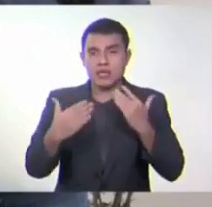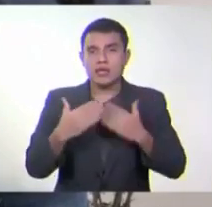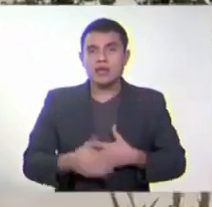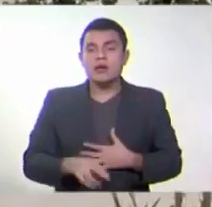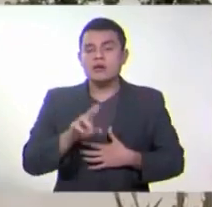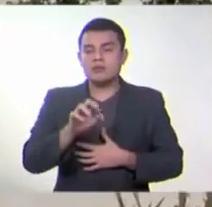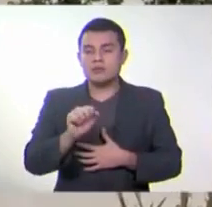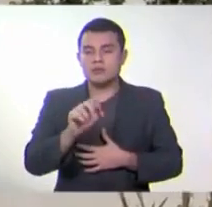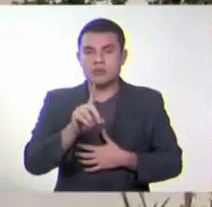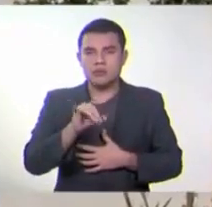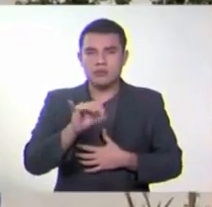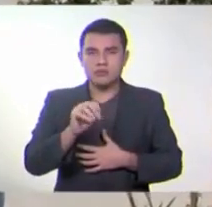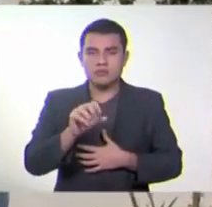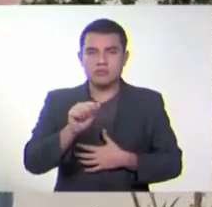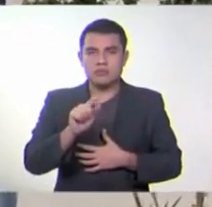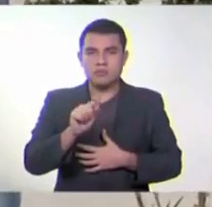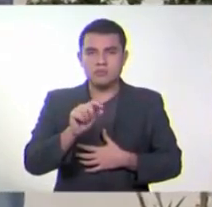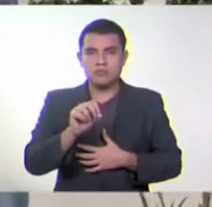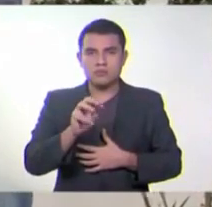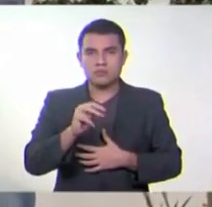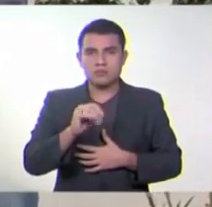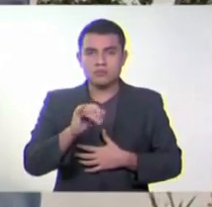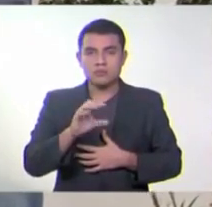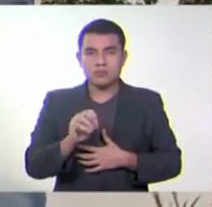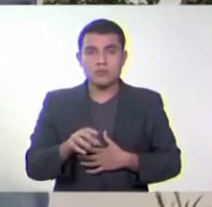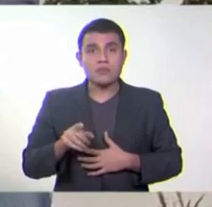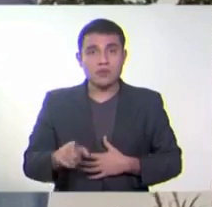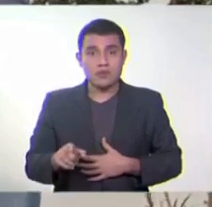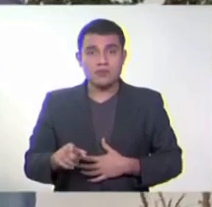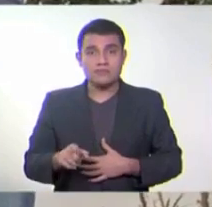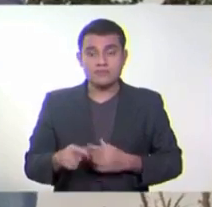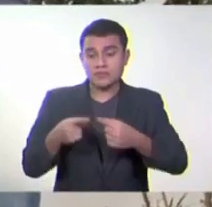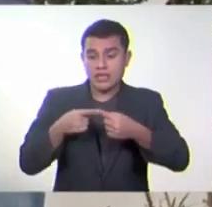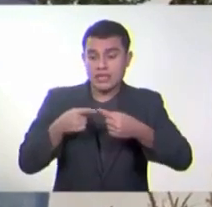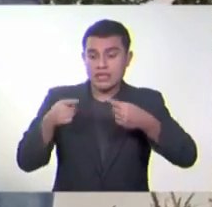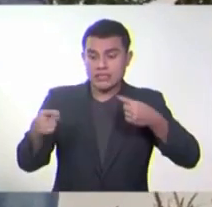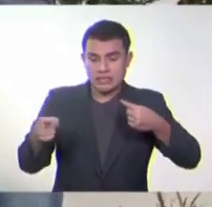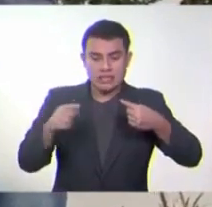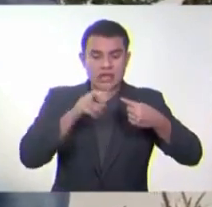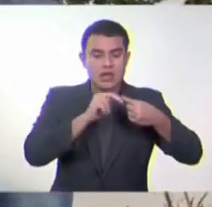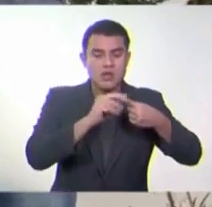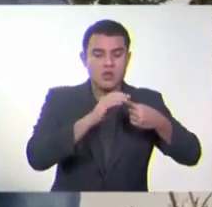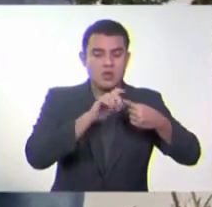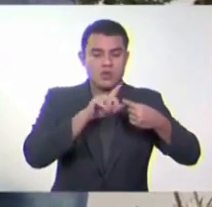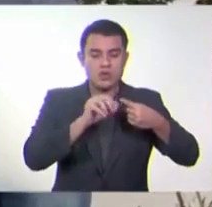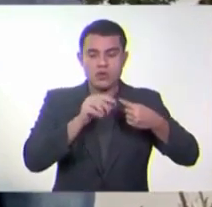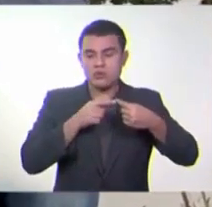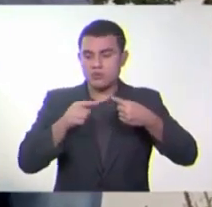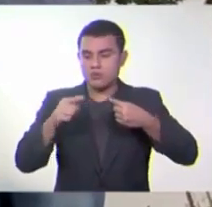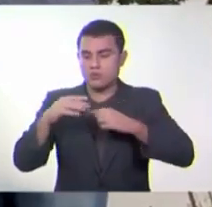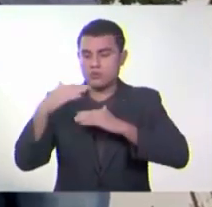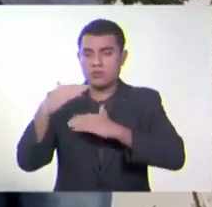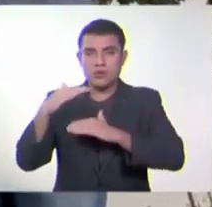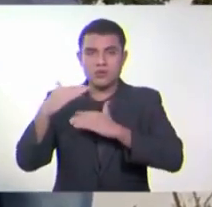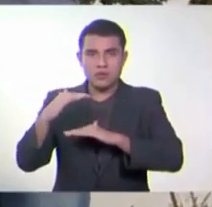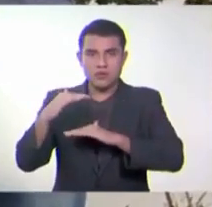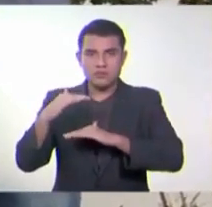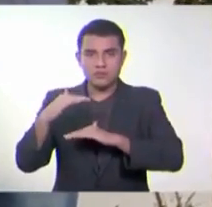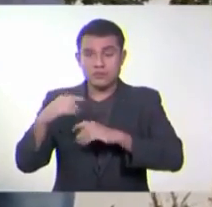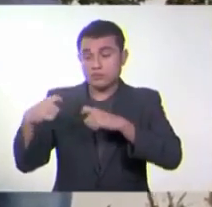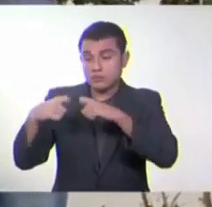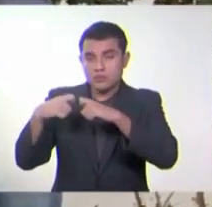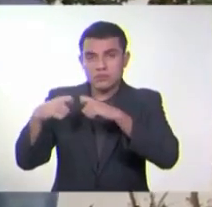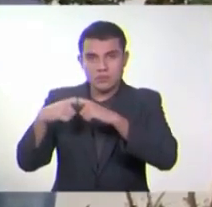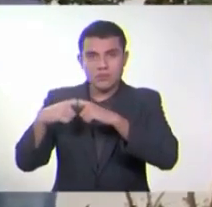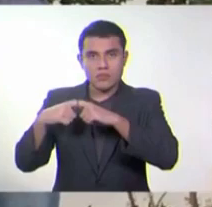atómico. El radio atómico es la distancia del núcleo al nivel de energía